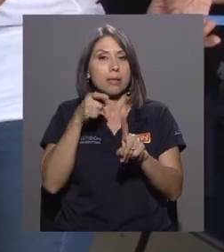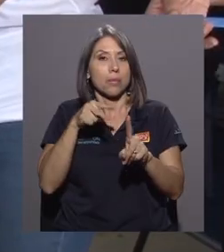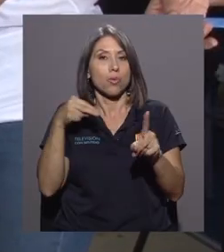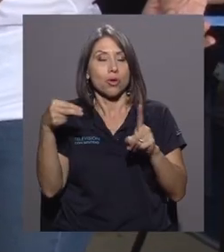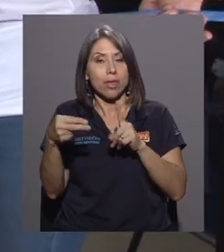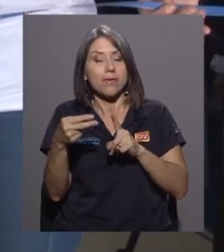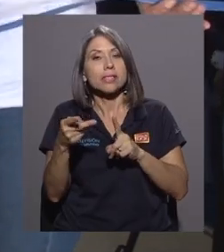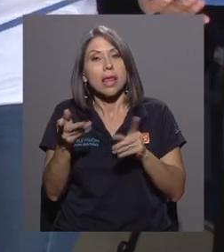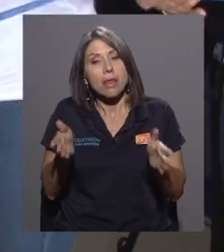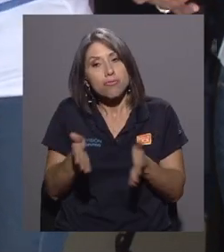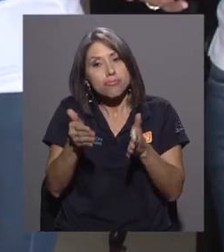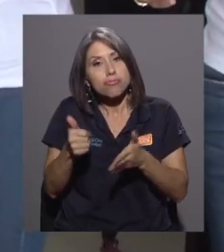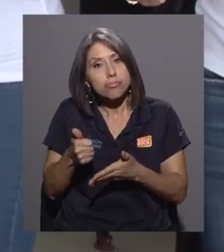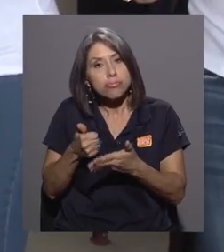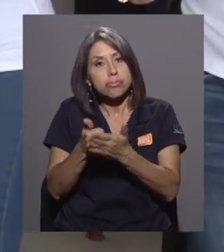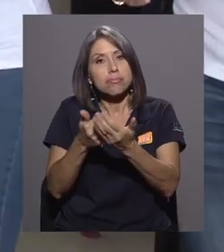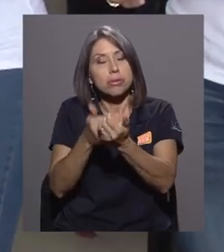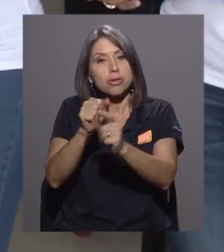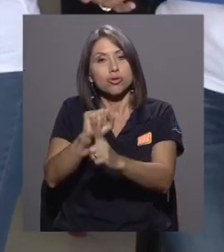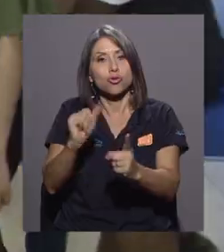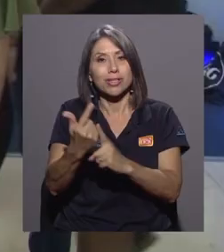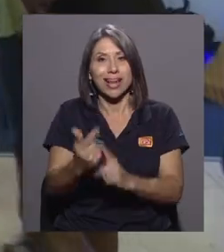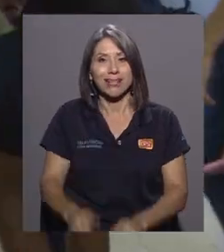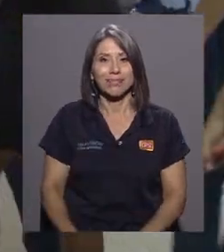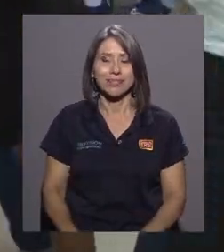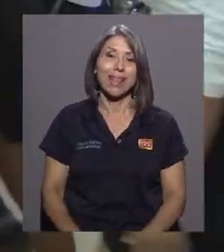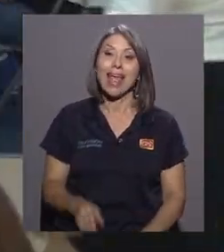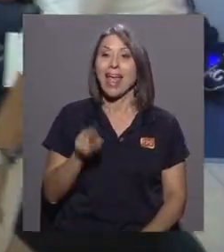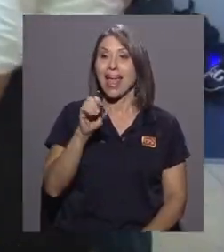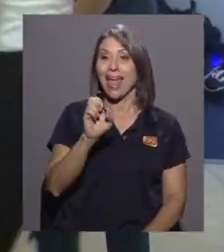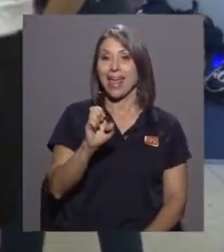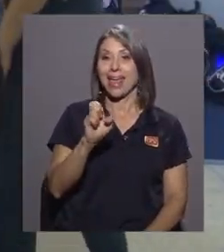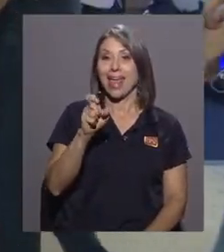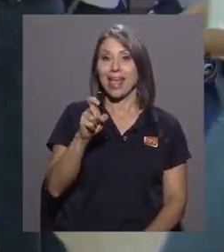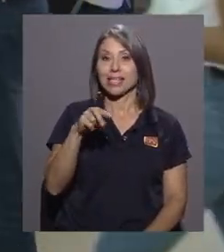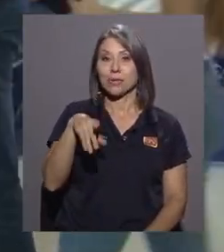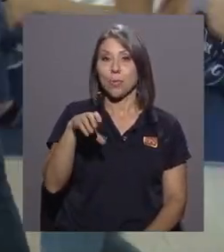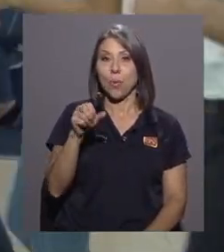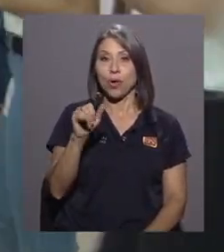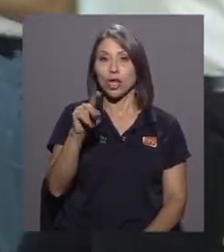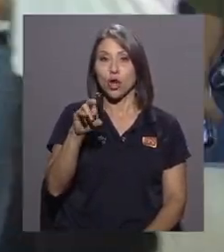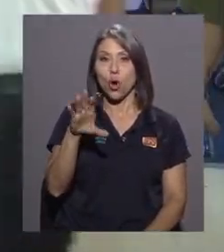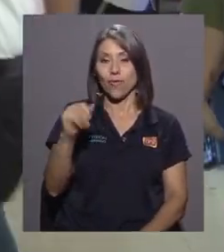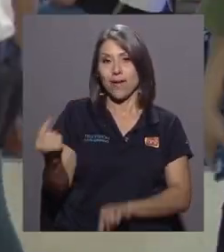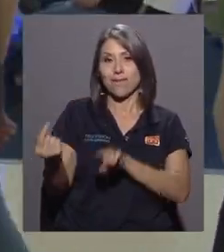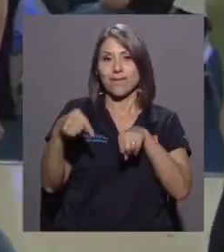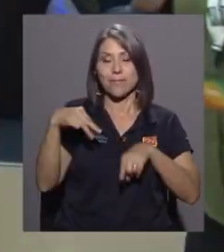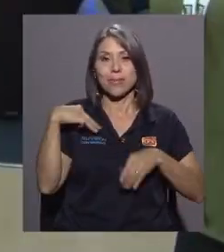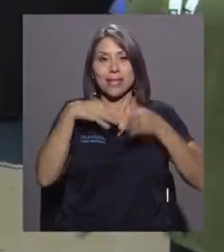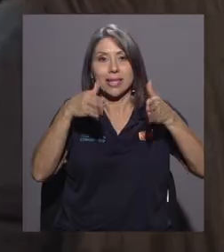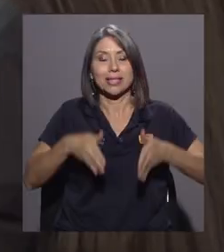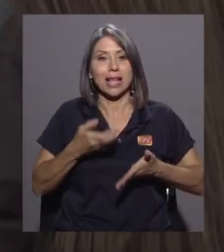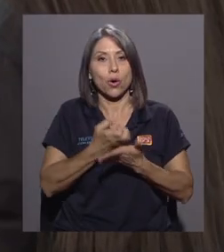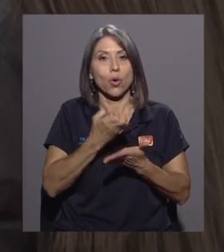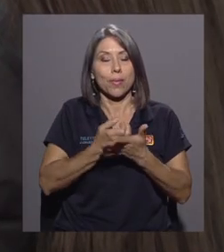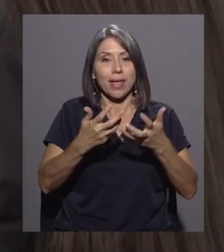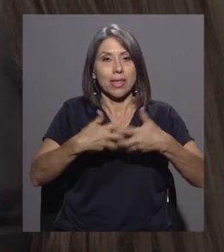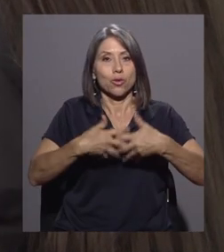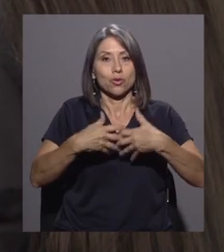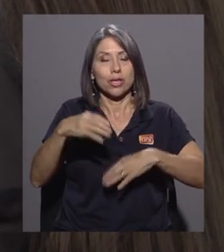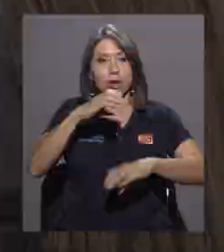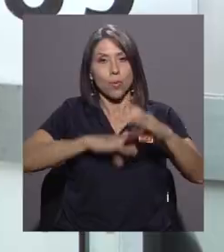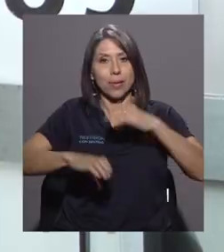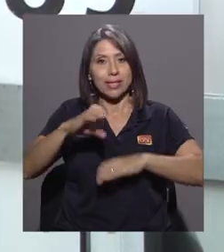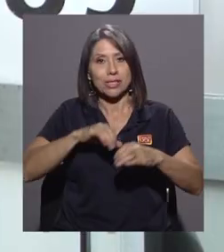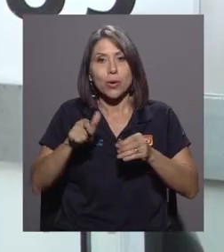emprendimiento social. En la Expo Innova se contó con la presencia de la ministra de Economía, Industria y Comercio,